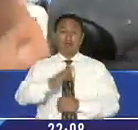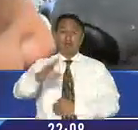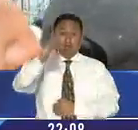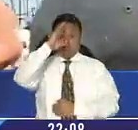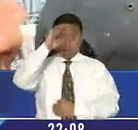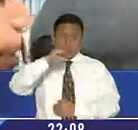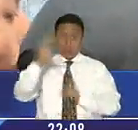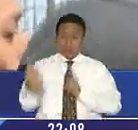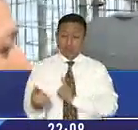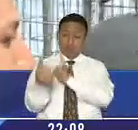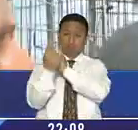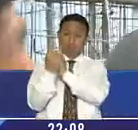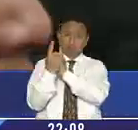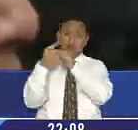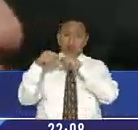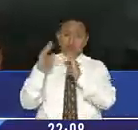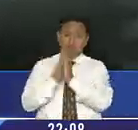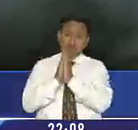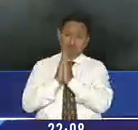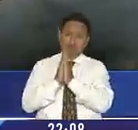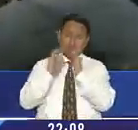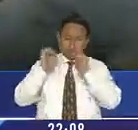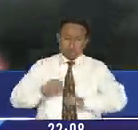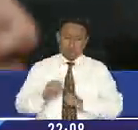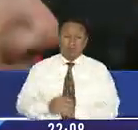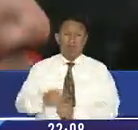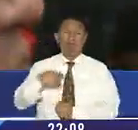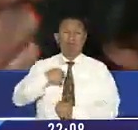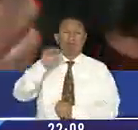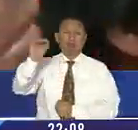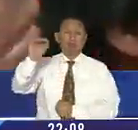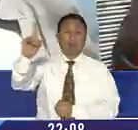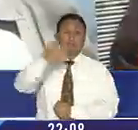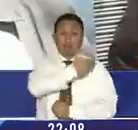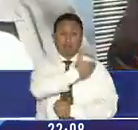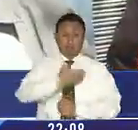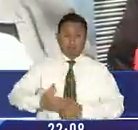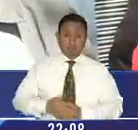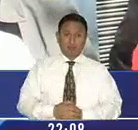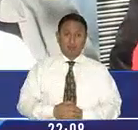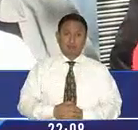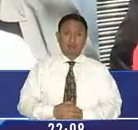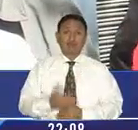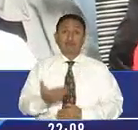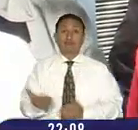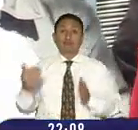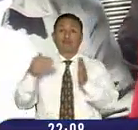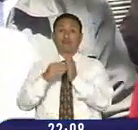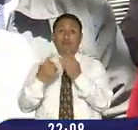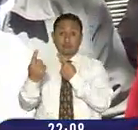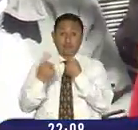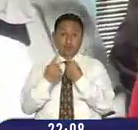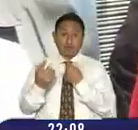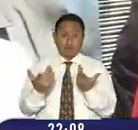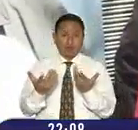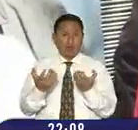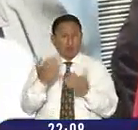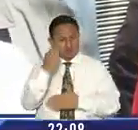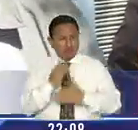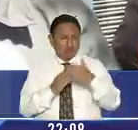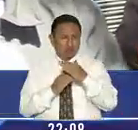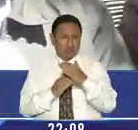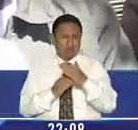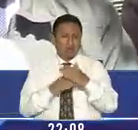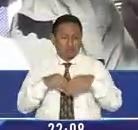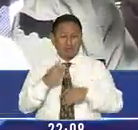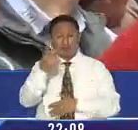Policía Nacional e hicieron un pedido para que sea transmitido a la presidencia. Se reinstale la mesa de diálogo, porque queremos paz, hemos